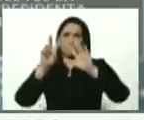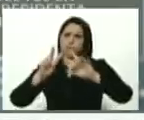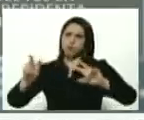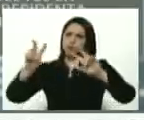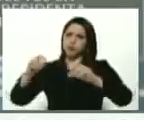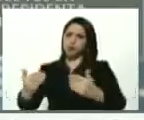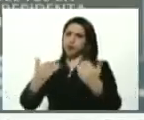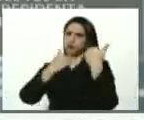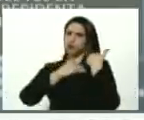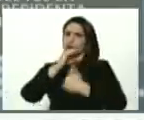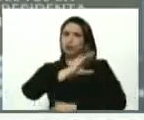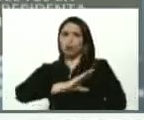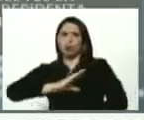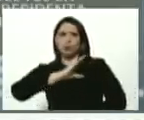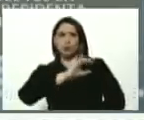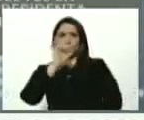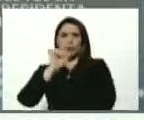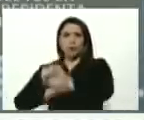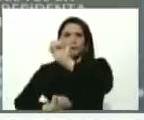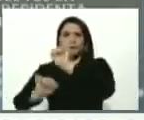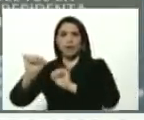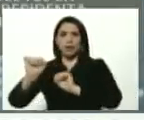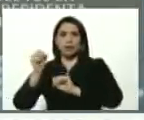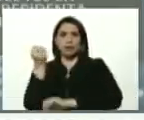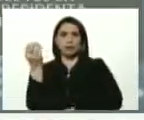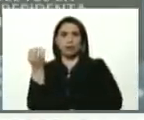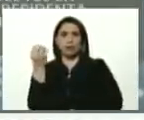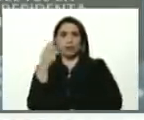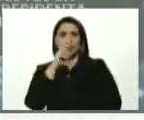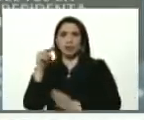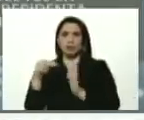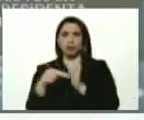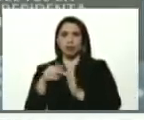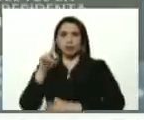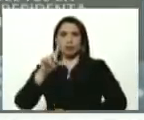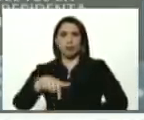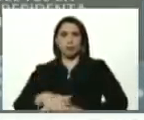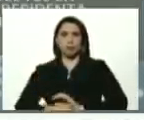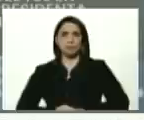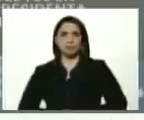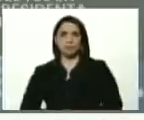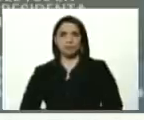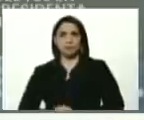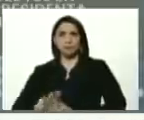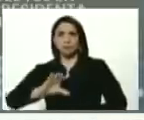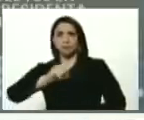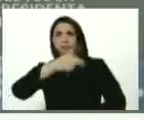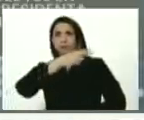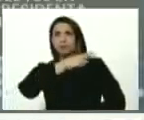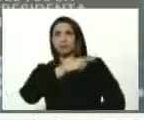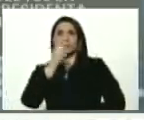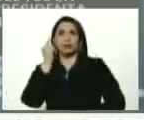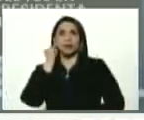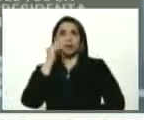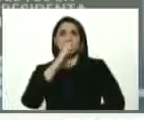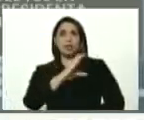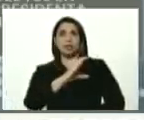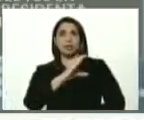en la Comisión de Defensa de la Asamblea Nacional y también directora del Consejo